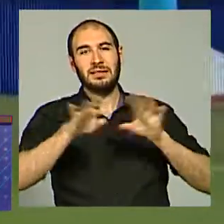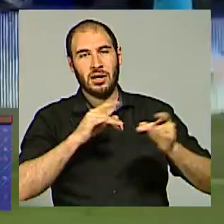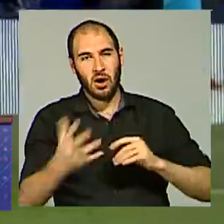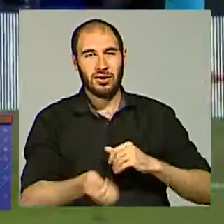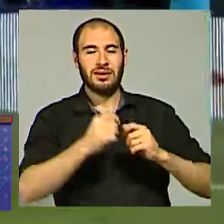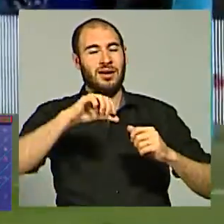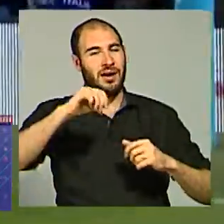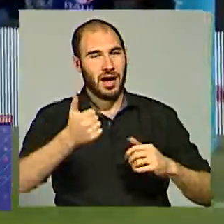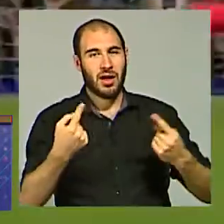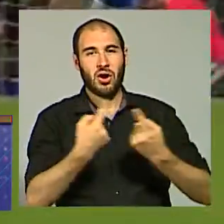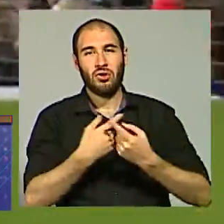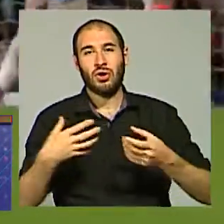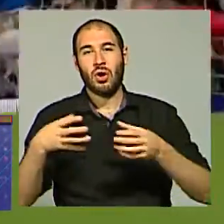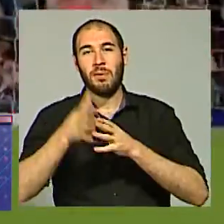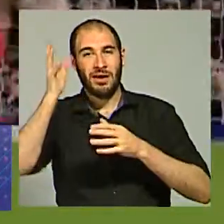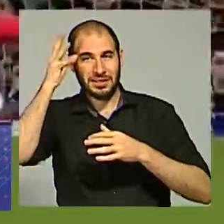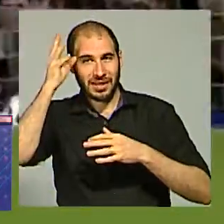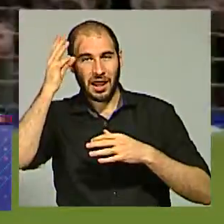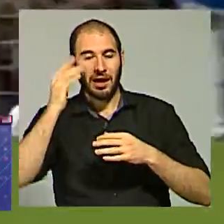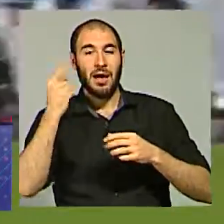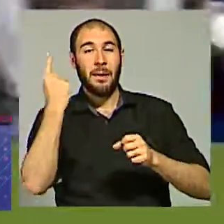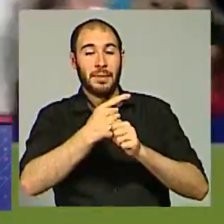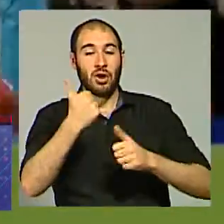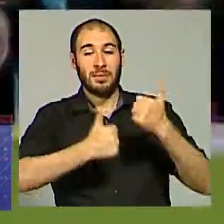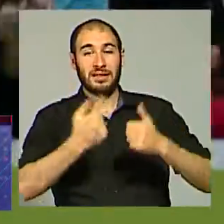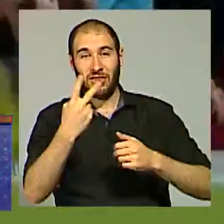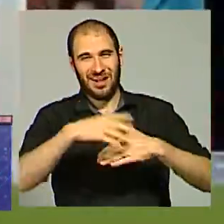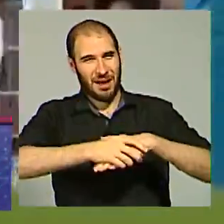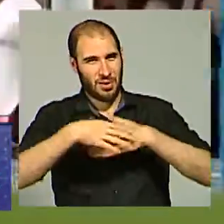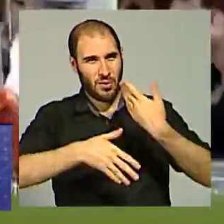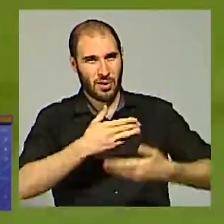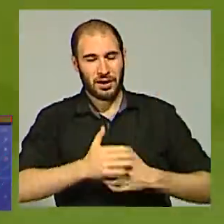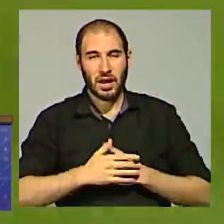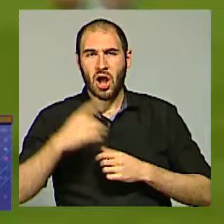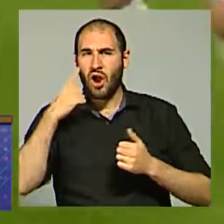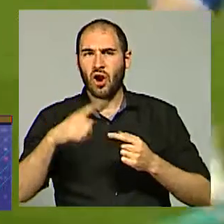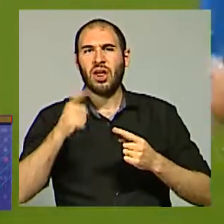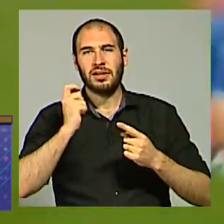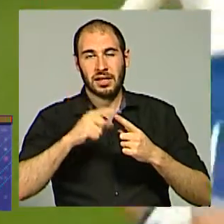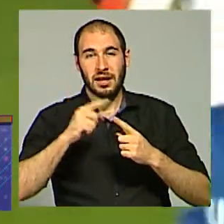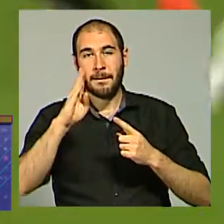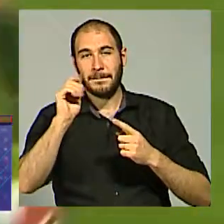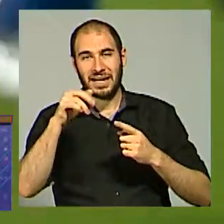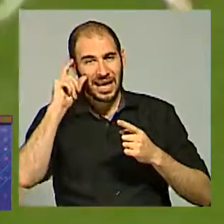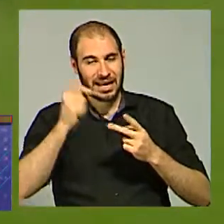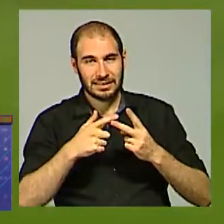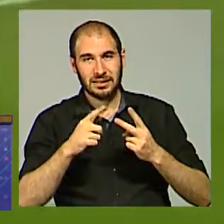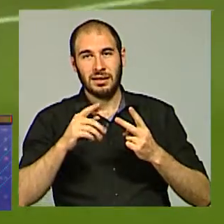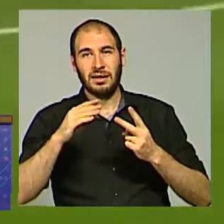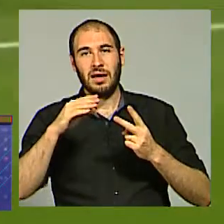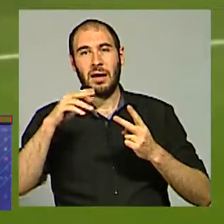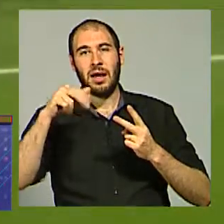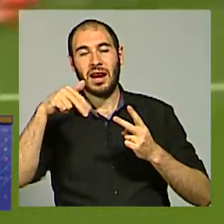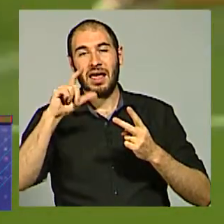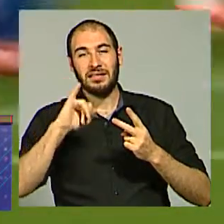una clara victoria contra la zurra en el primero de los dos amistosos los goles fueron marcados por ever banegas y manuel